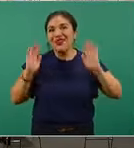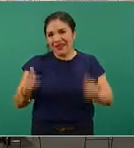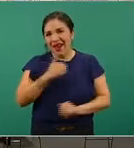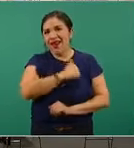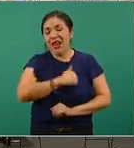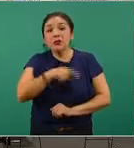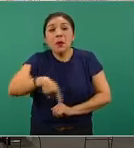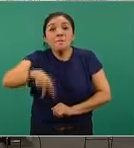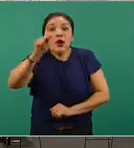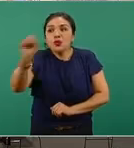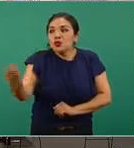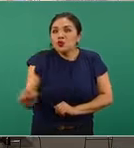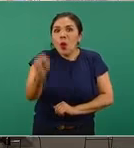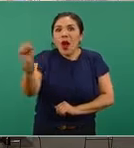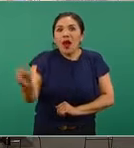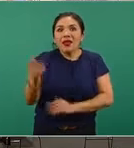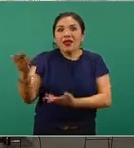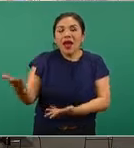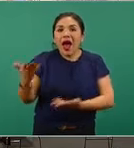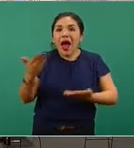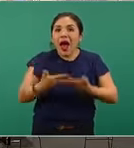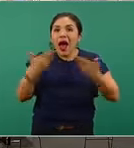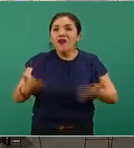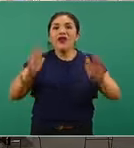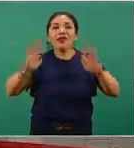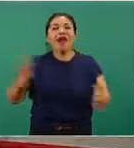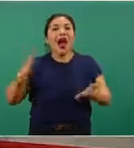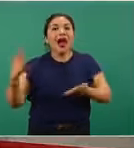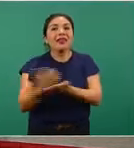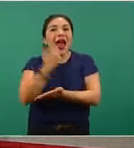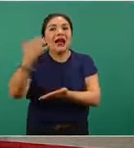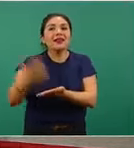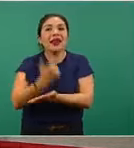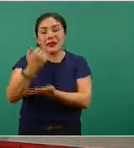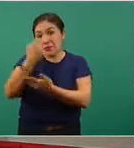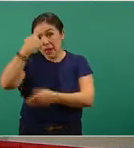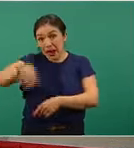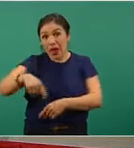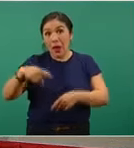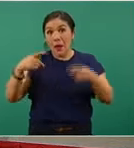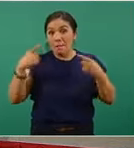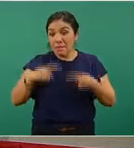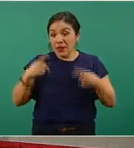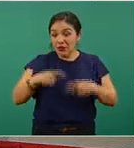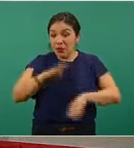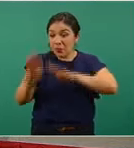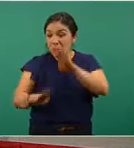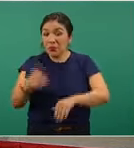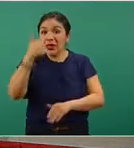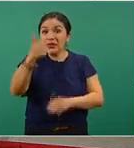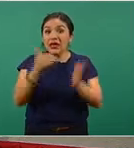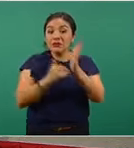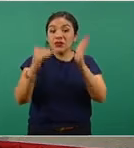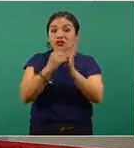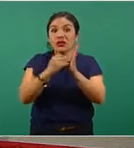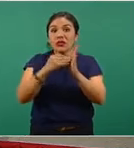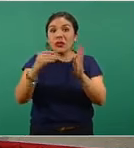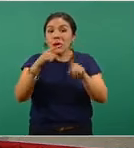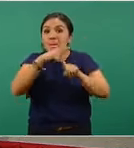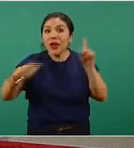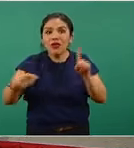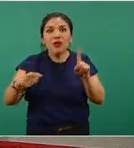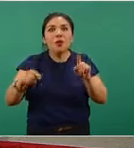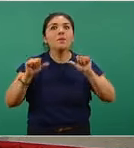pero afortunadamente hemos ganado el evitar 6,5 millones de